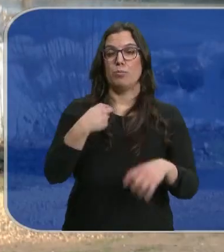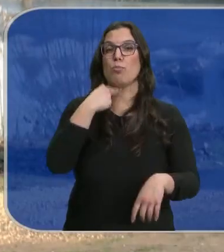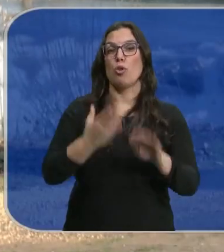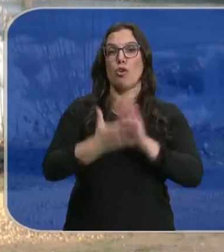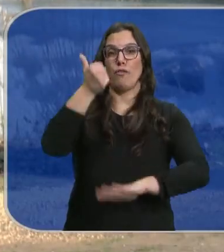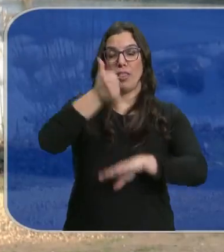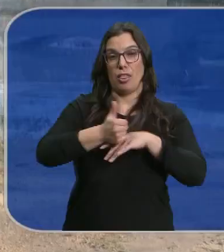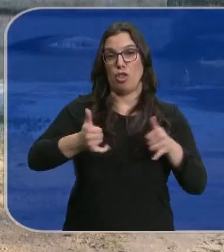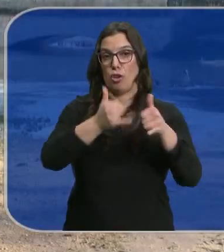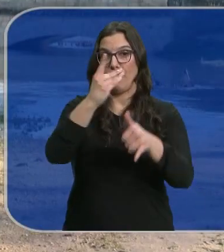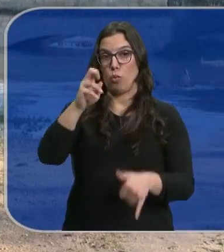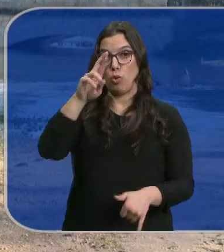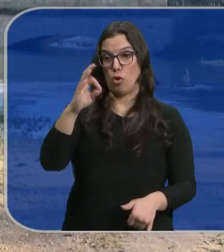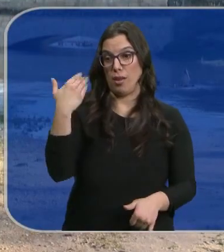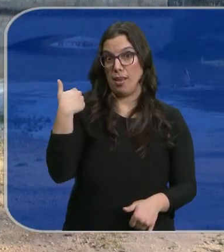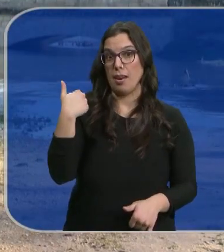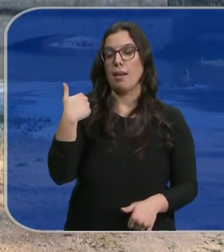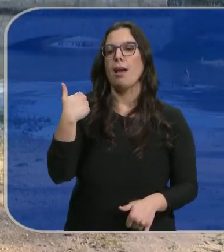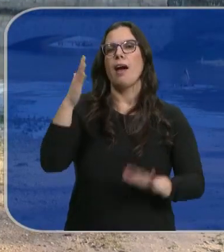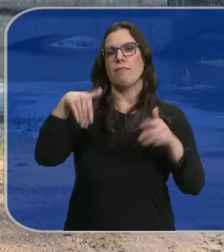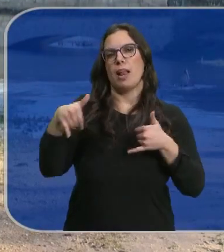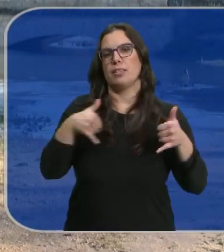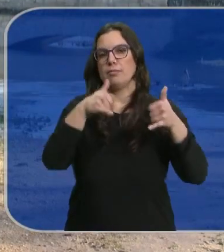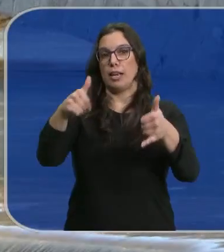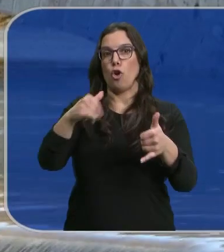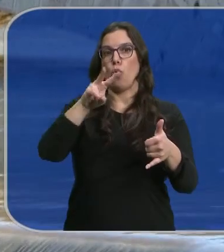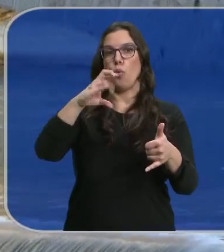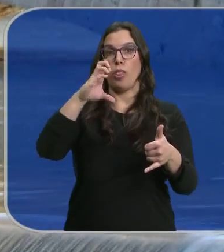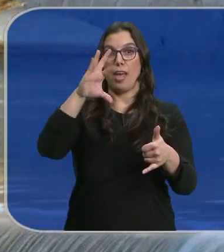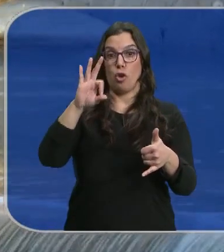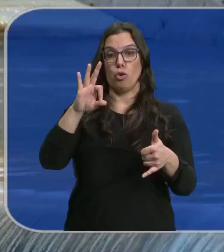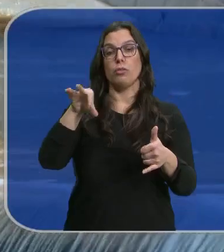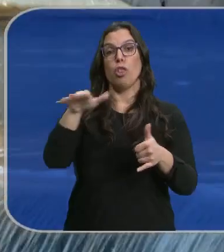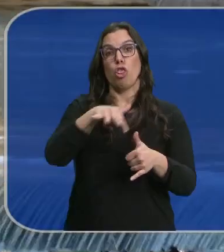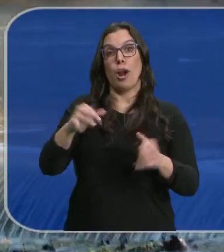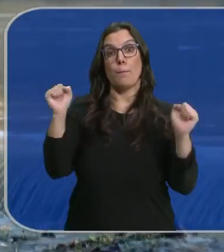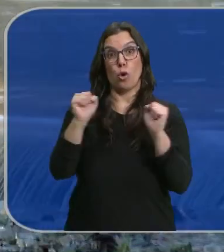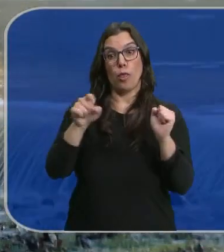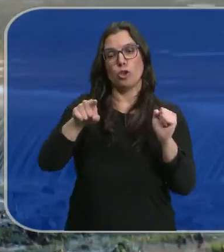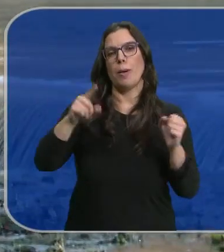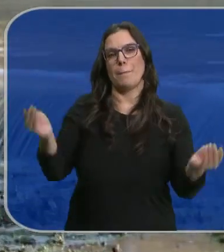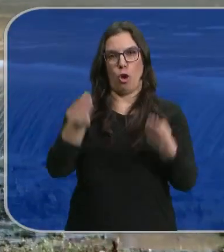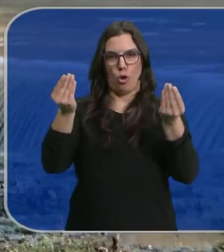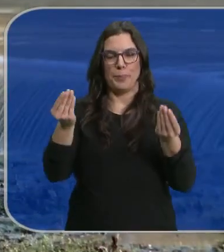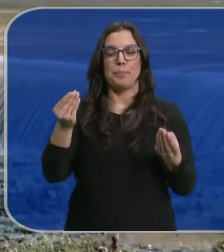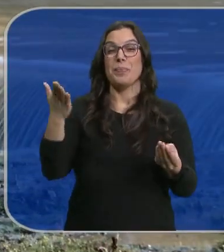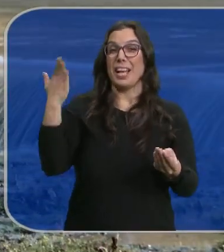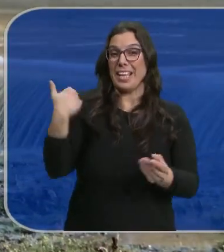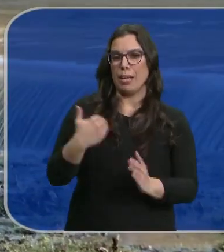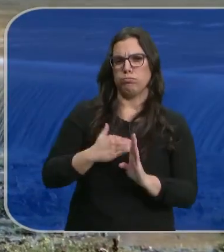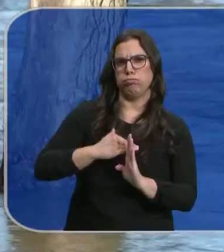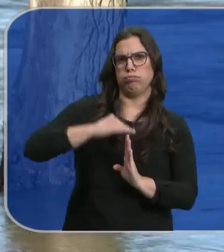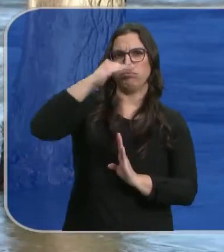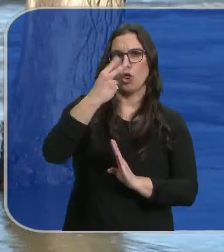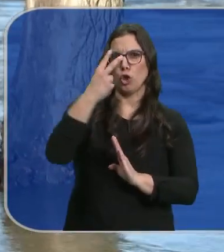Confederación Hidrográfica del Duero en el día de ayer, la situación en el río Ucero, a su paso por el Burgo de Osma, ha mejorado. El caudal ayer llegó a superar los